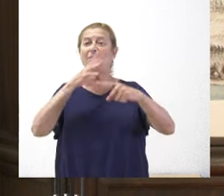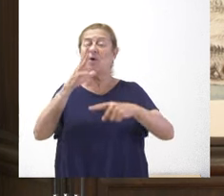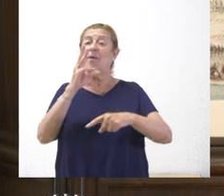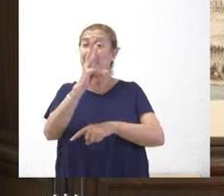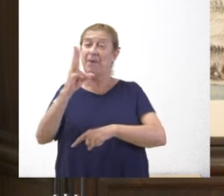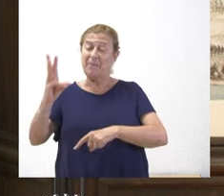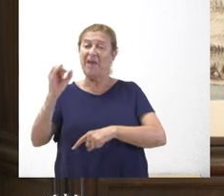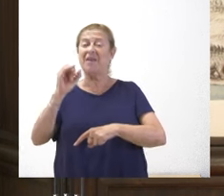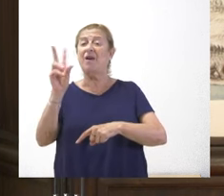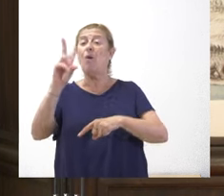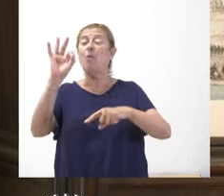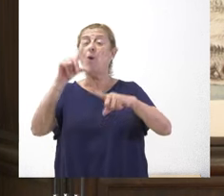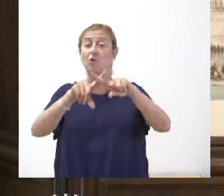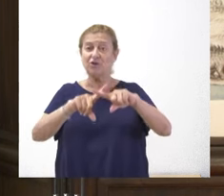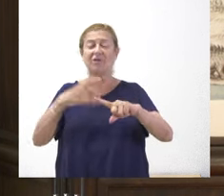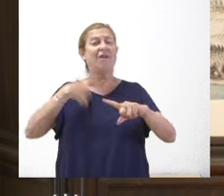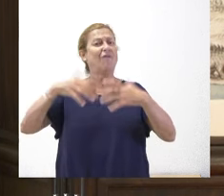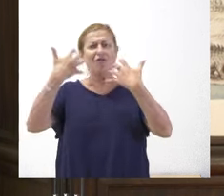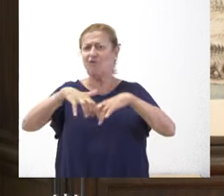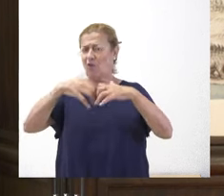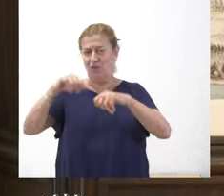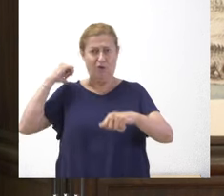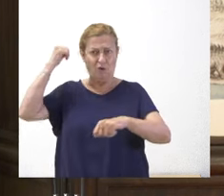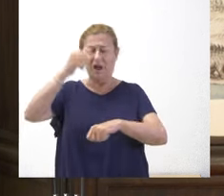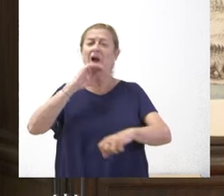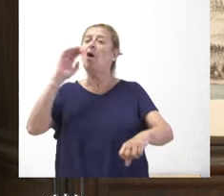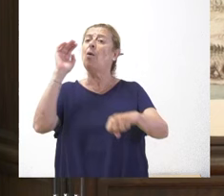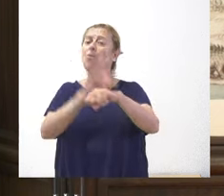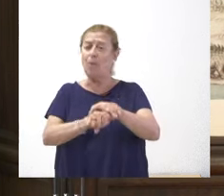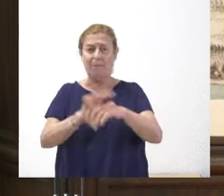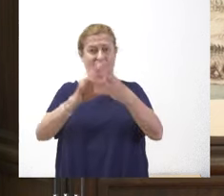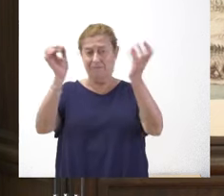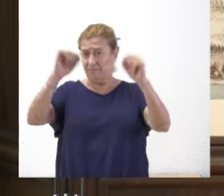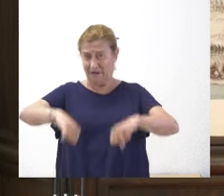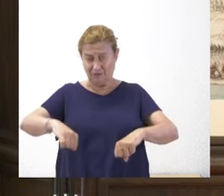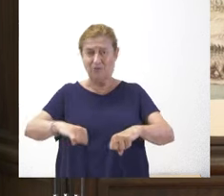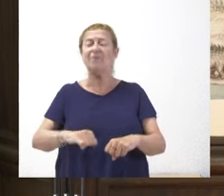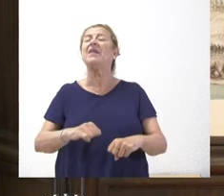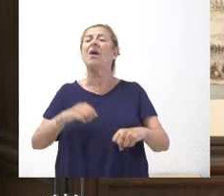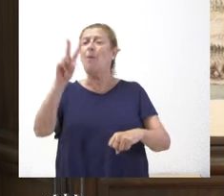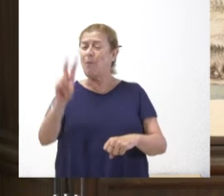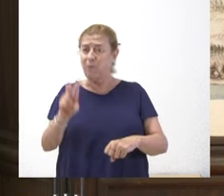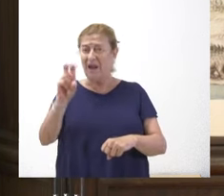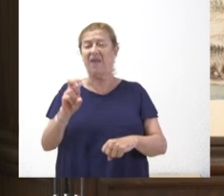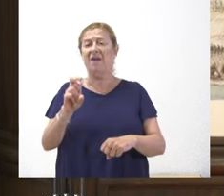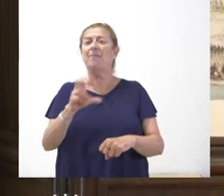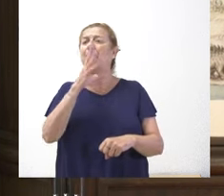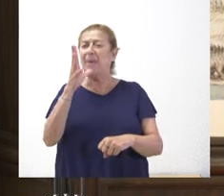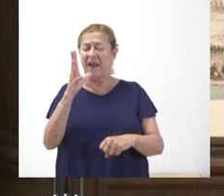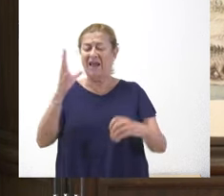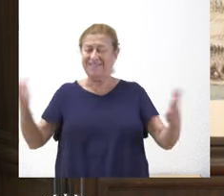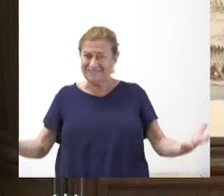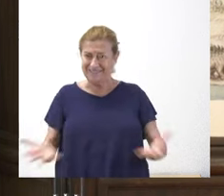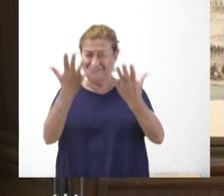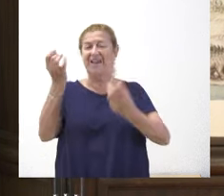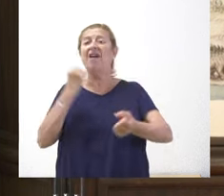popular y por vox ha funcionado ha cumplido el pacto ha sido útil y eficaz para el impulso de